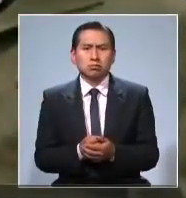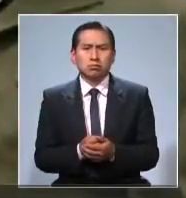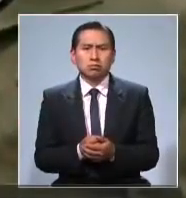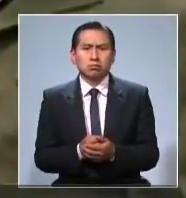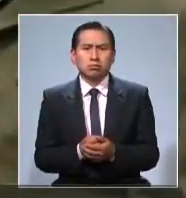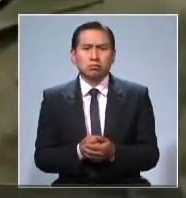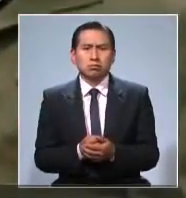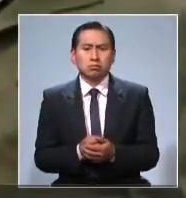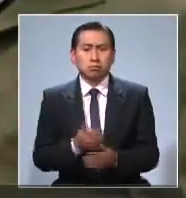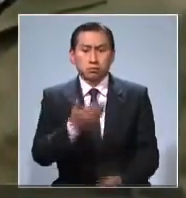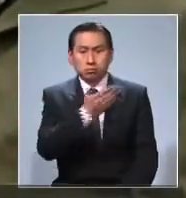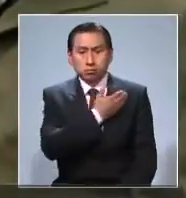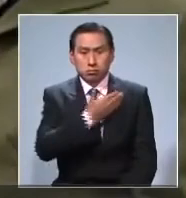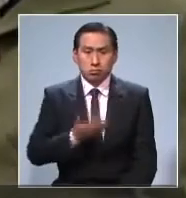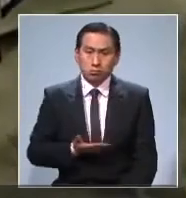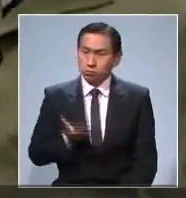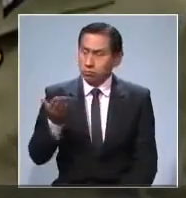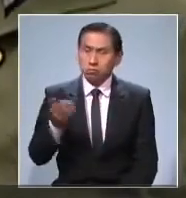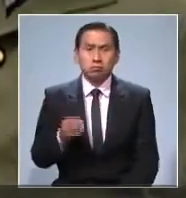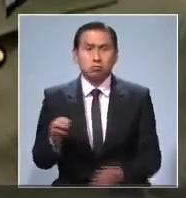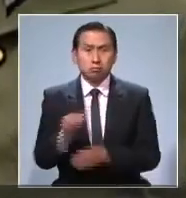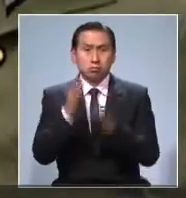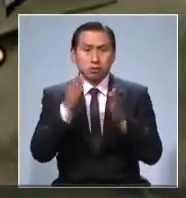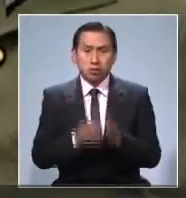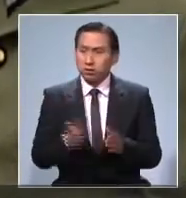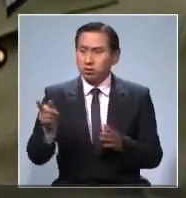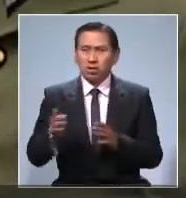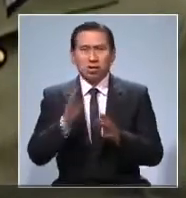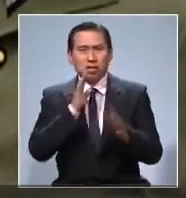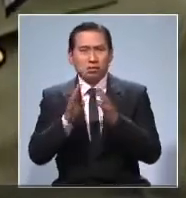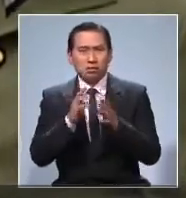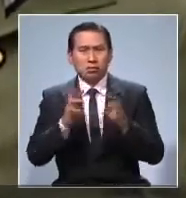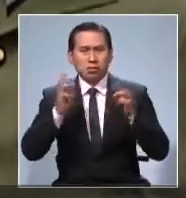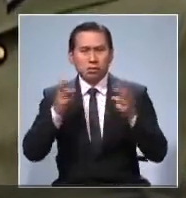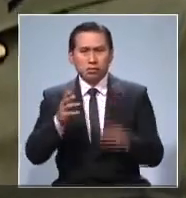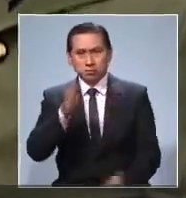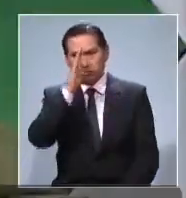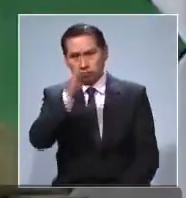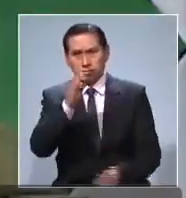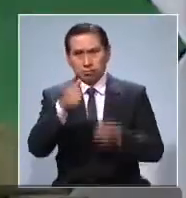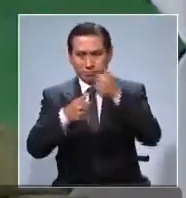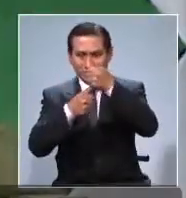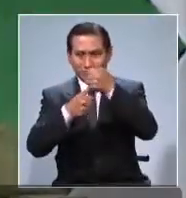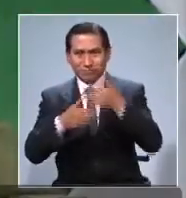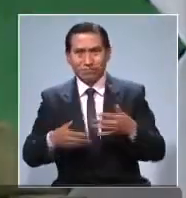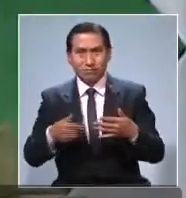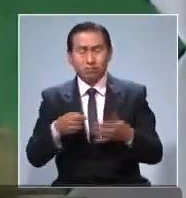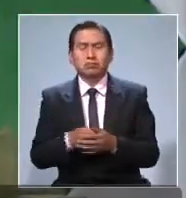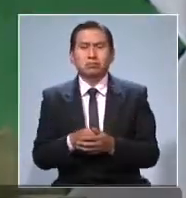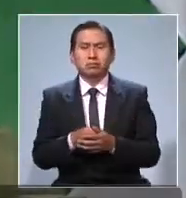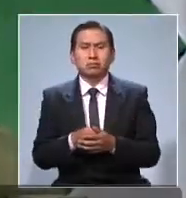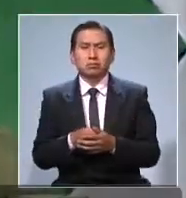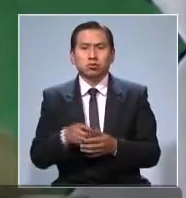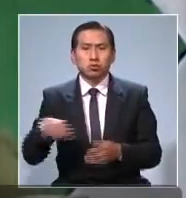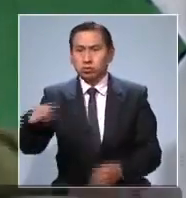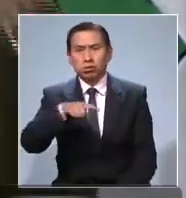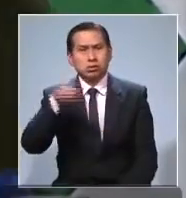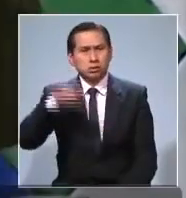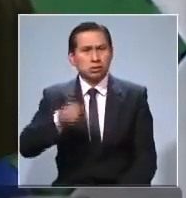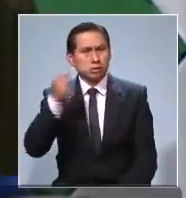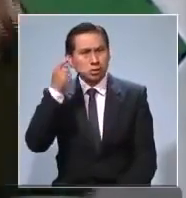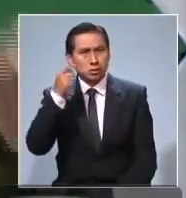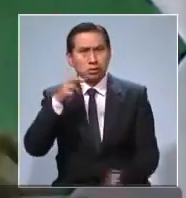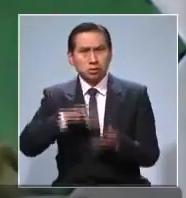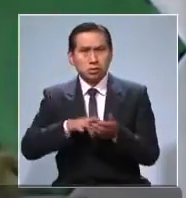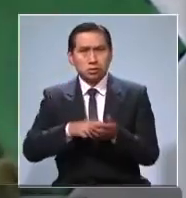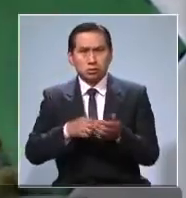Cuando el señor presidente y el señor ministro hablaban de la disciplina, hay que entender que la disciplina es seguir